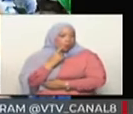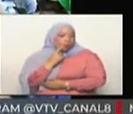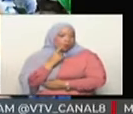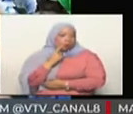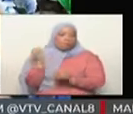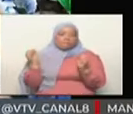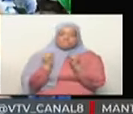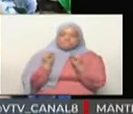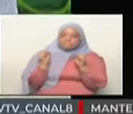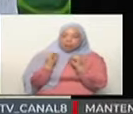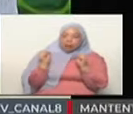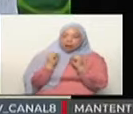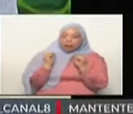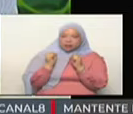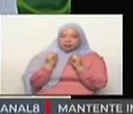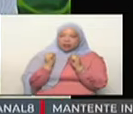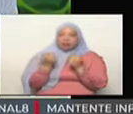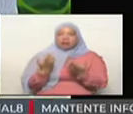Vigía.